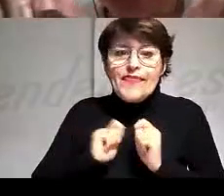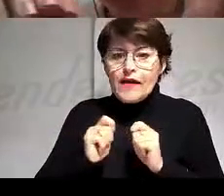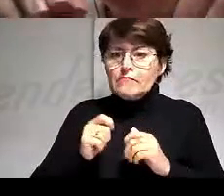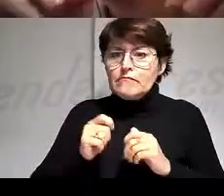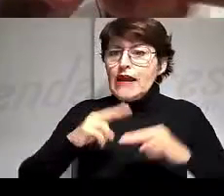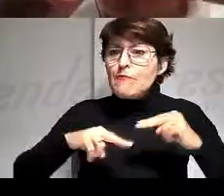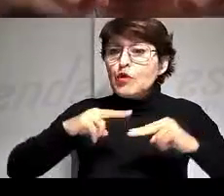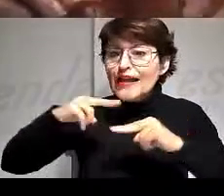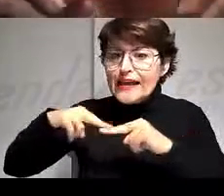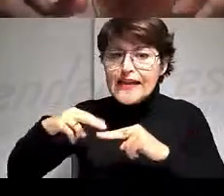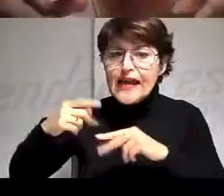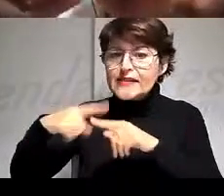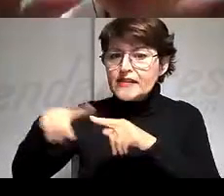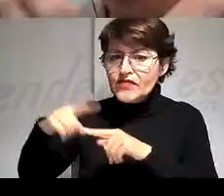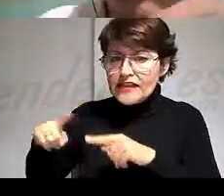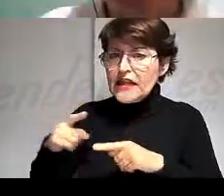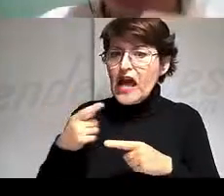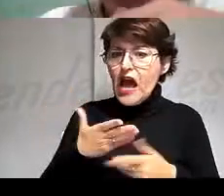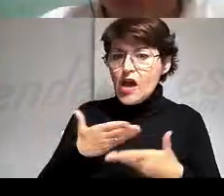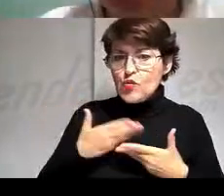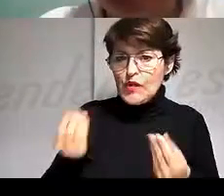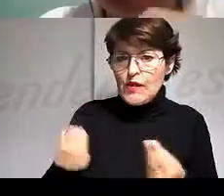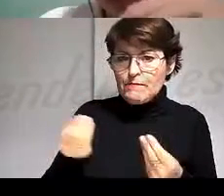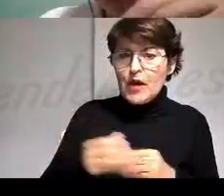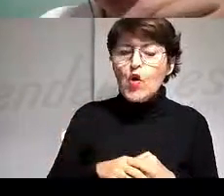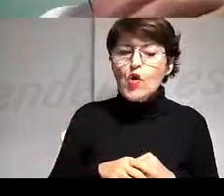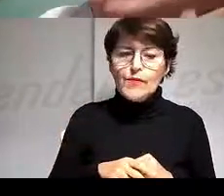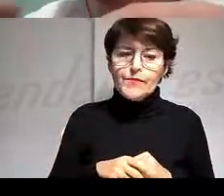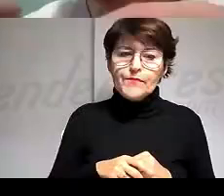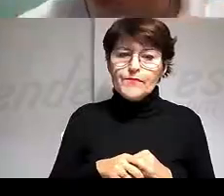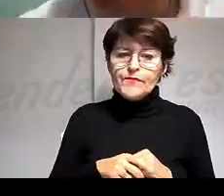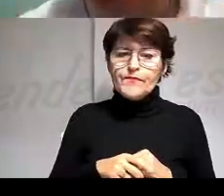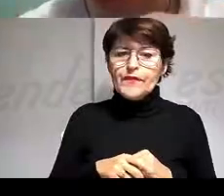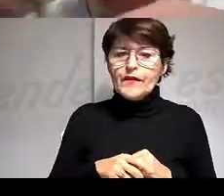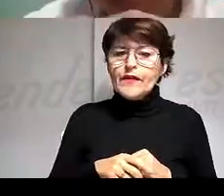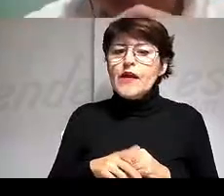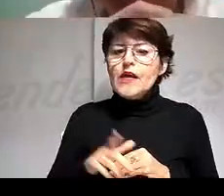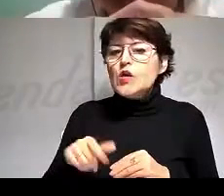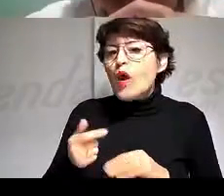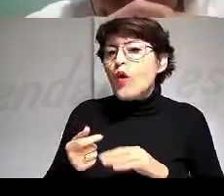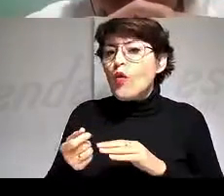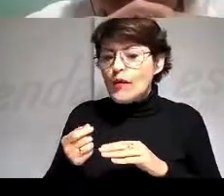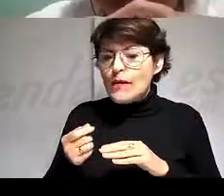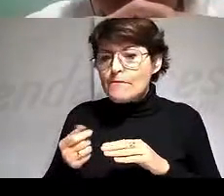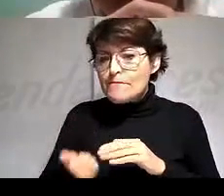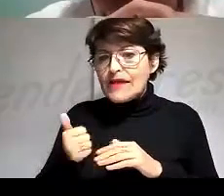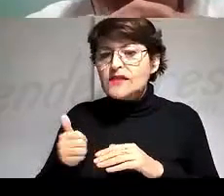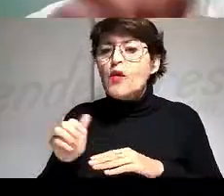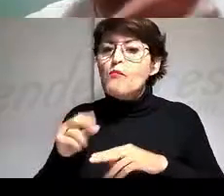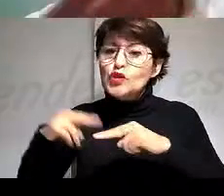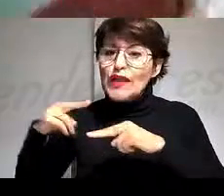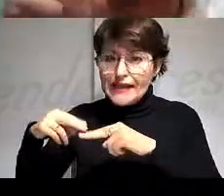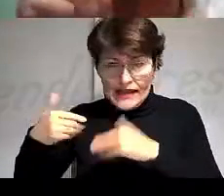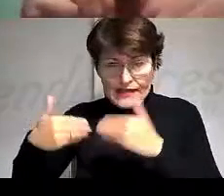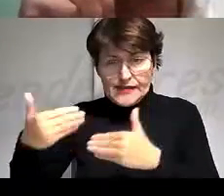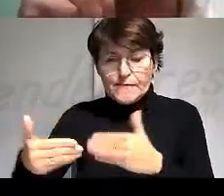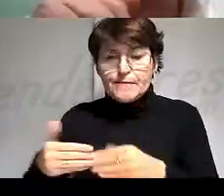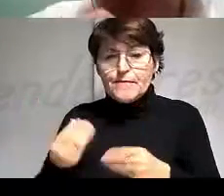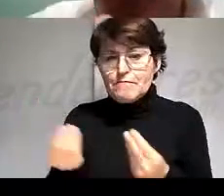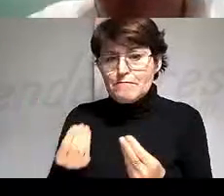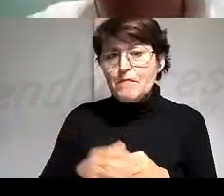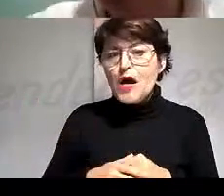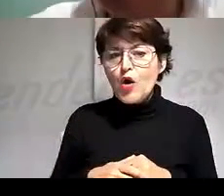tanto, cualquier aminoácido que encontremos va a servir después para generar o para producir proteínas más adelante. O sea que,